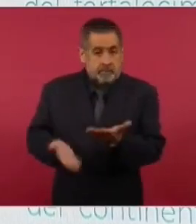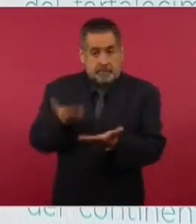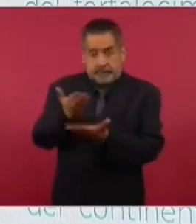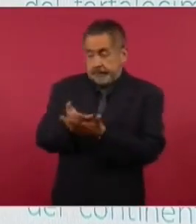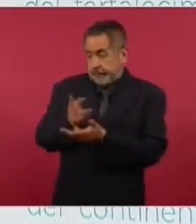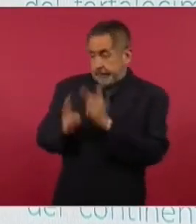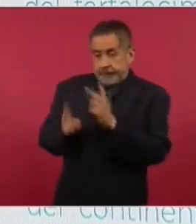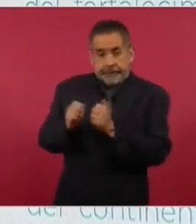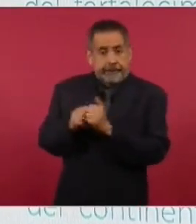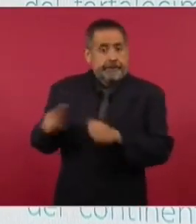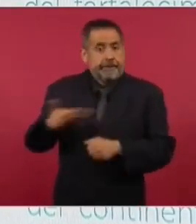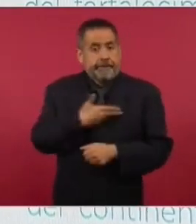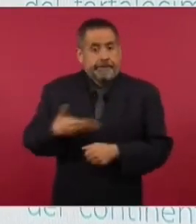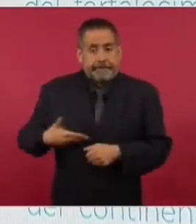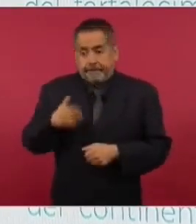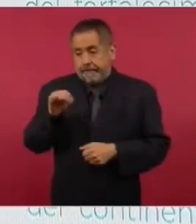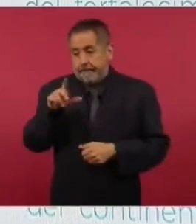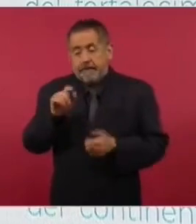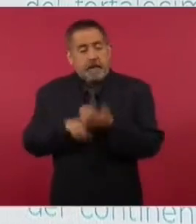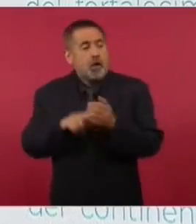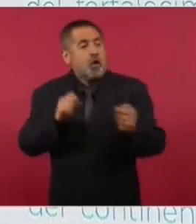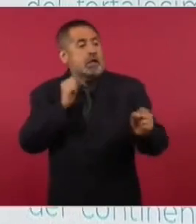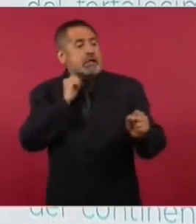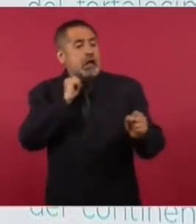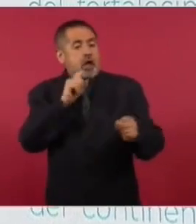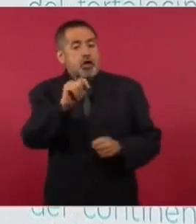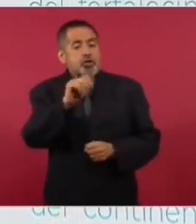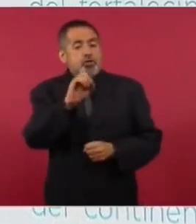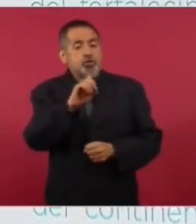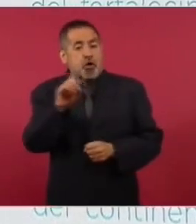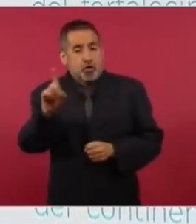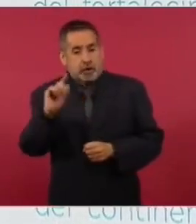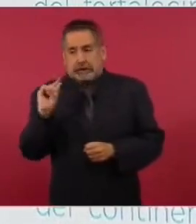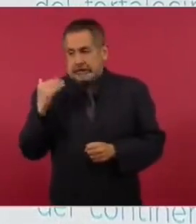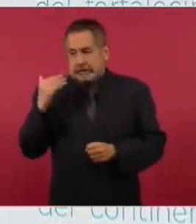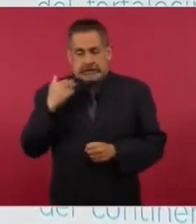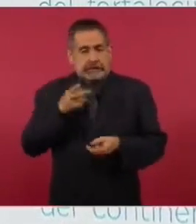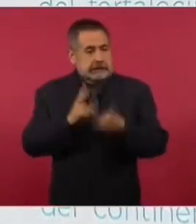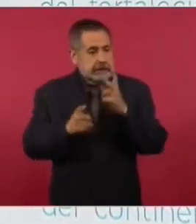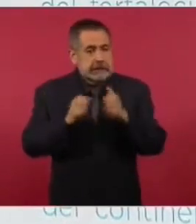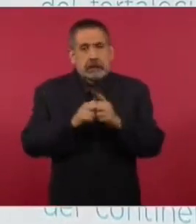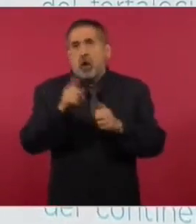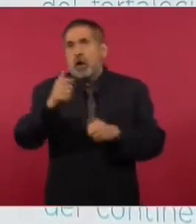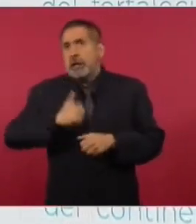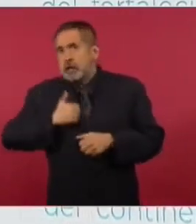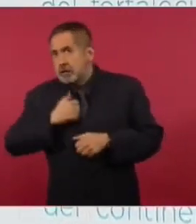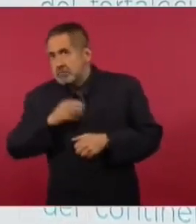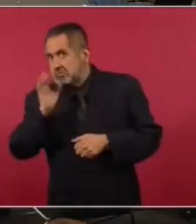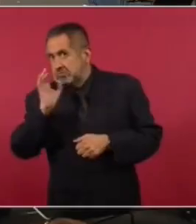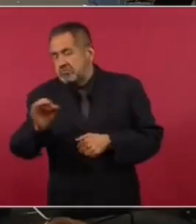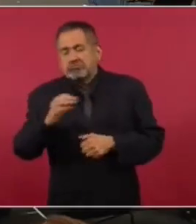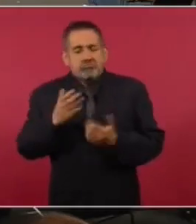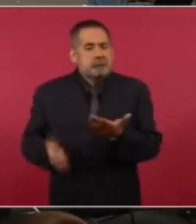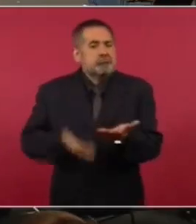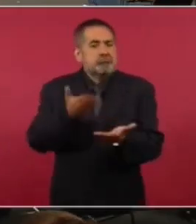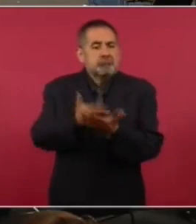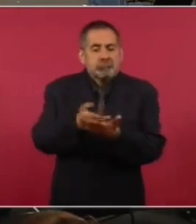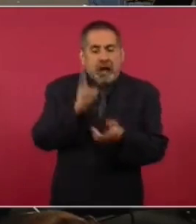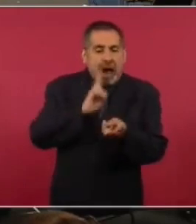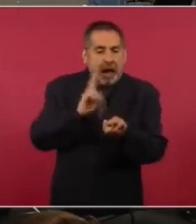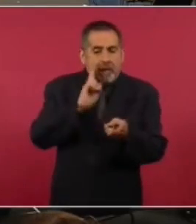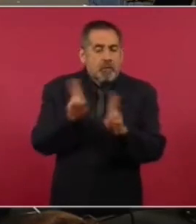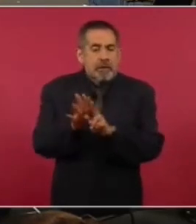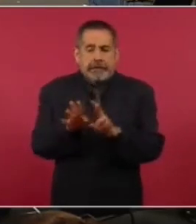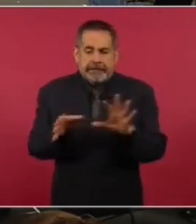conversó el presidente López Obrador con el senador Dodd, ahora en su reciente visita, y también se ha consultado a los canadienses, que se construya